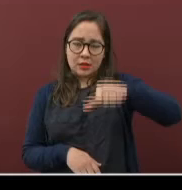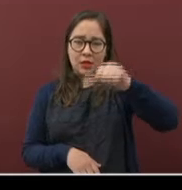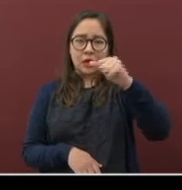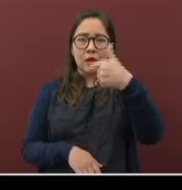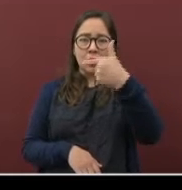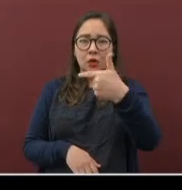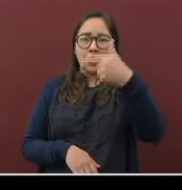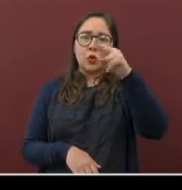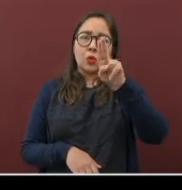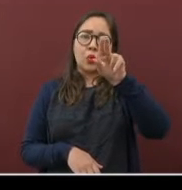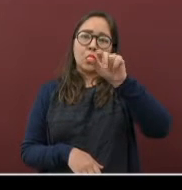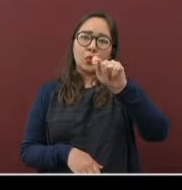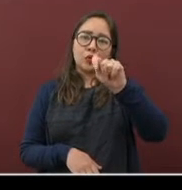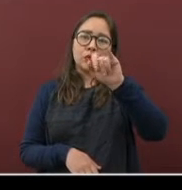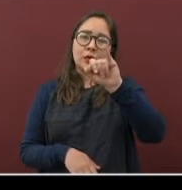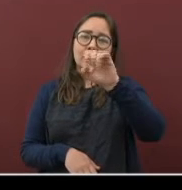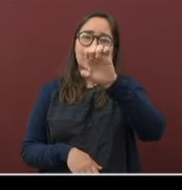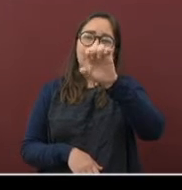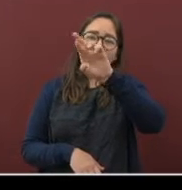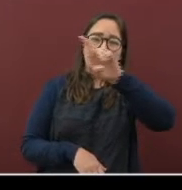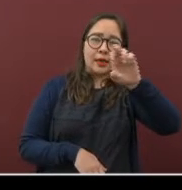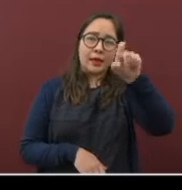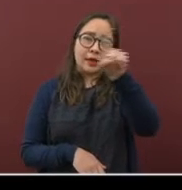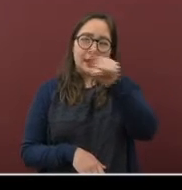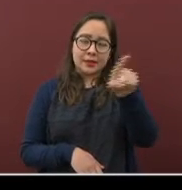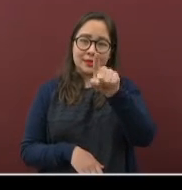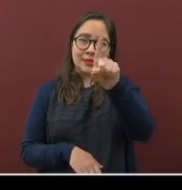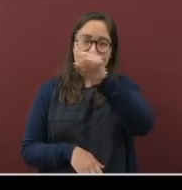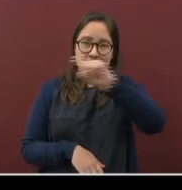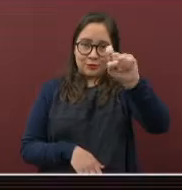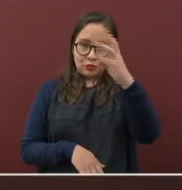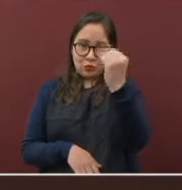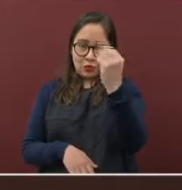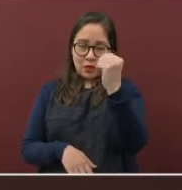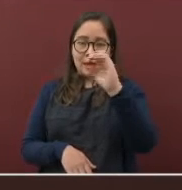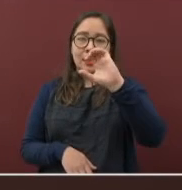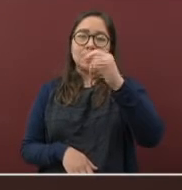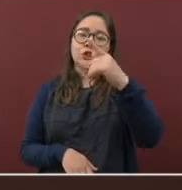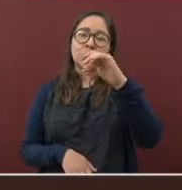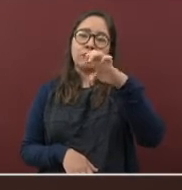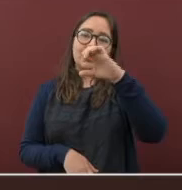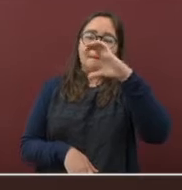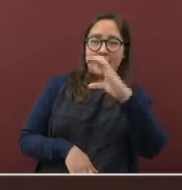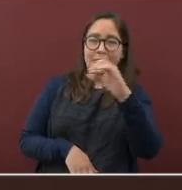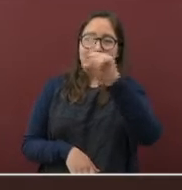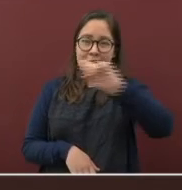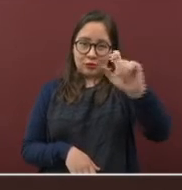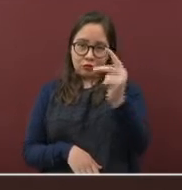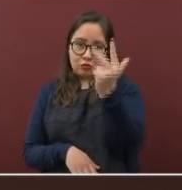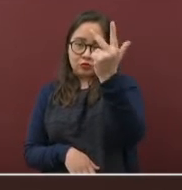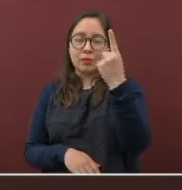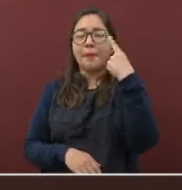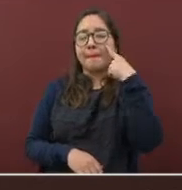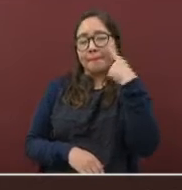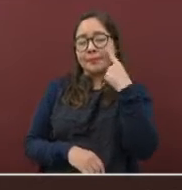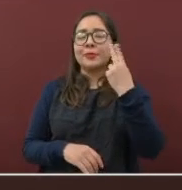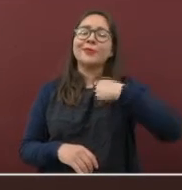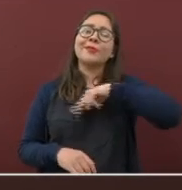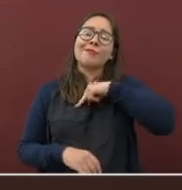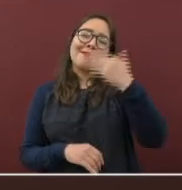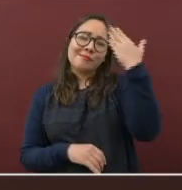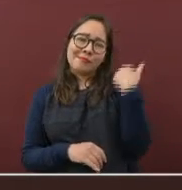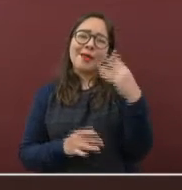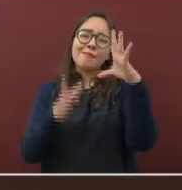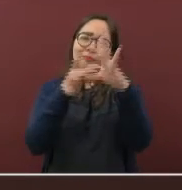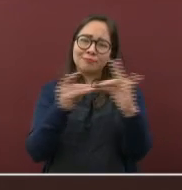109 y chicontepec 108 ahora miren ustedes hemos estado comentando la